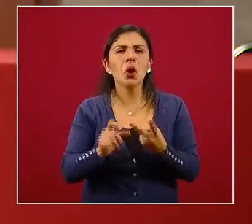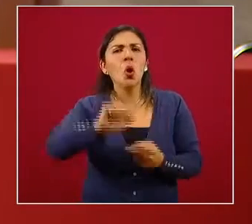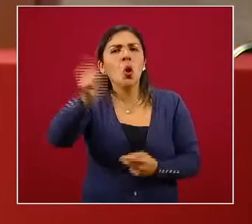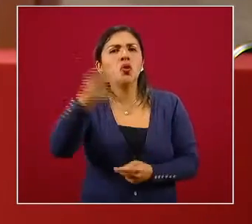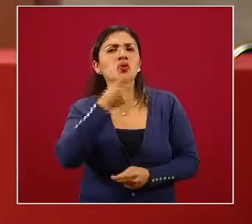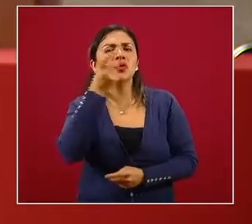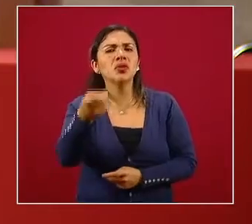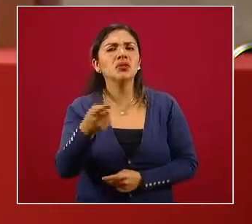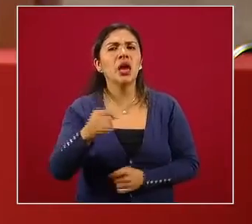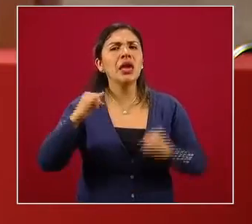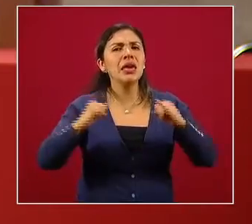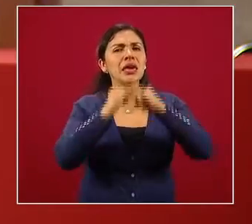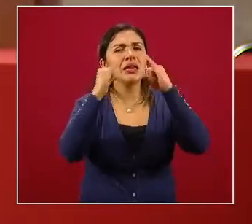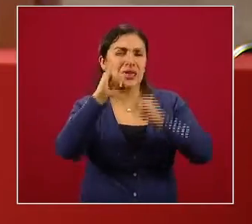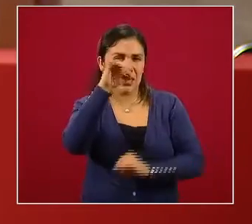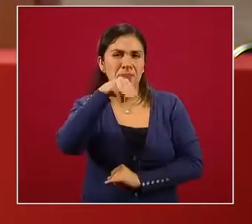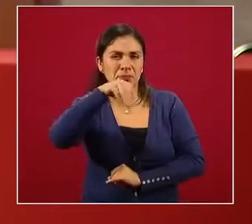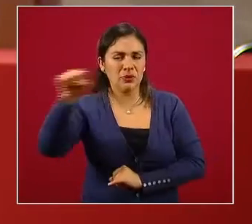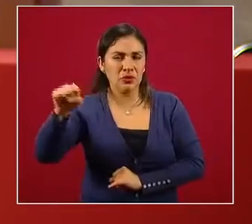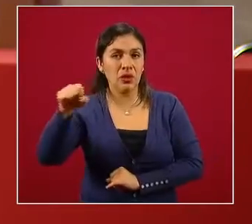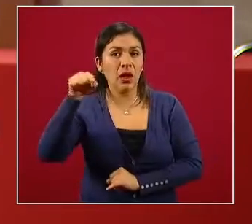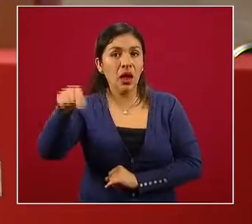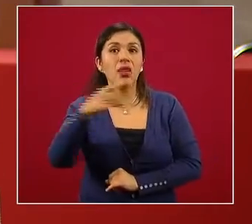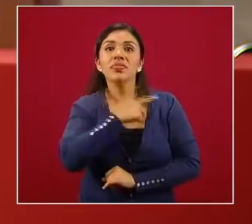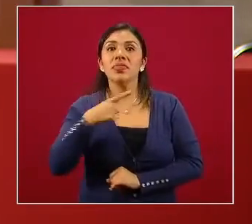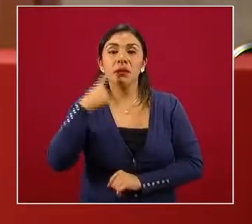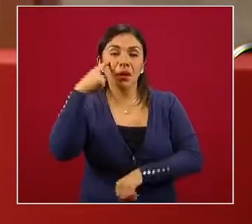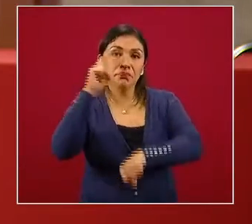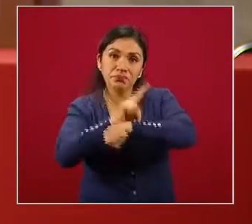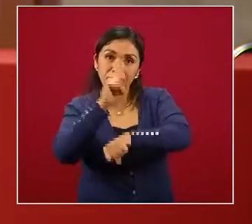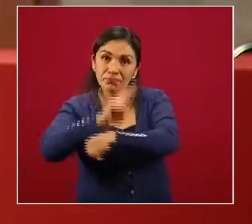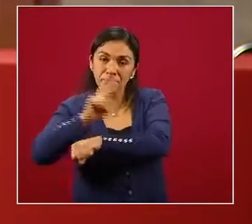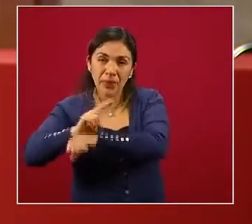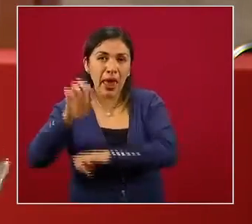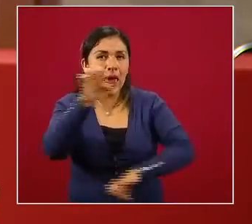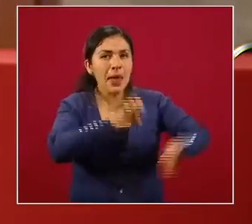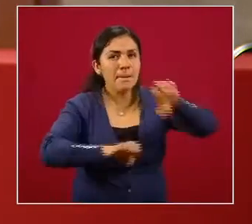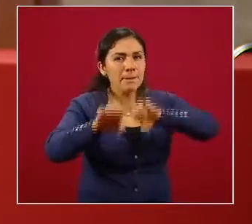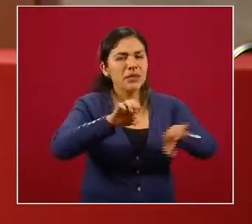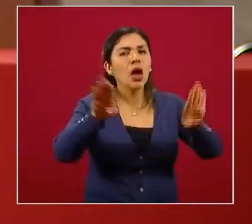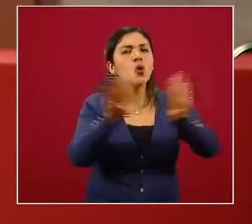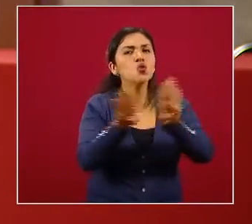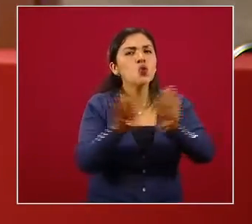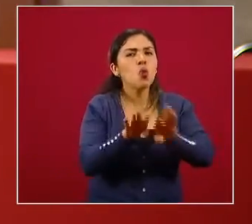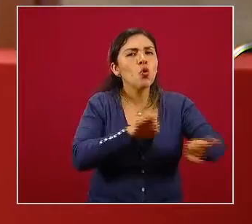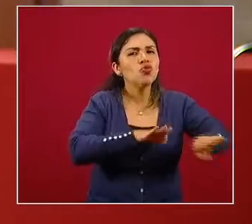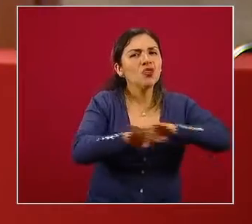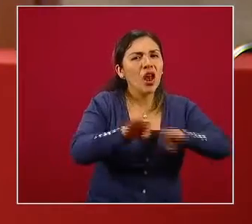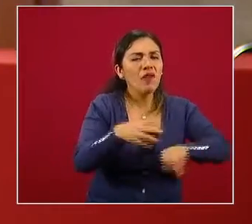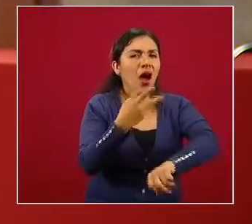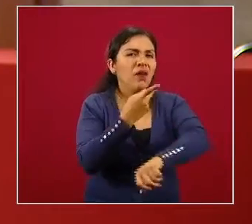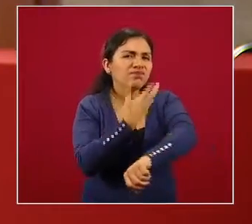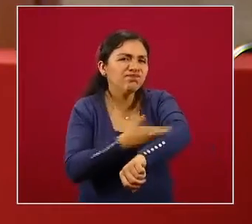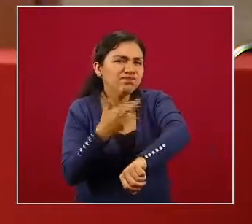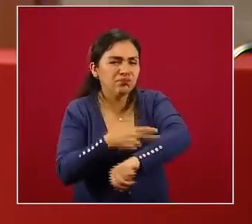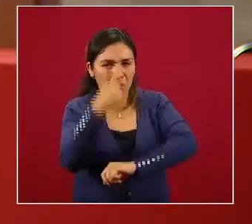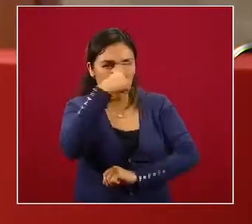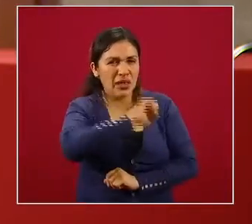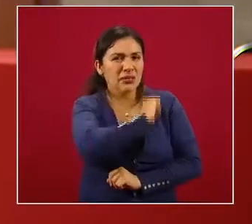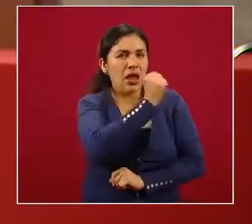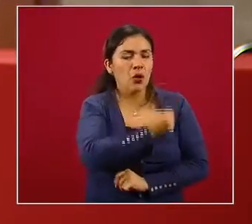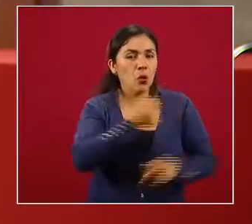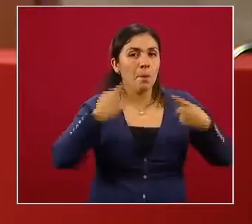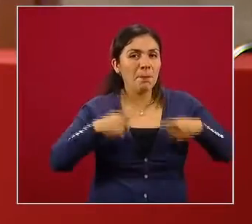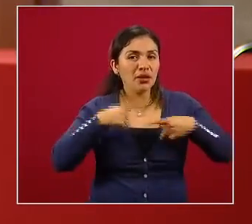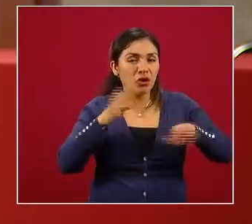que el Instituto Mexicano del Seguro Social va a ser el que va a estar vigilando a las empresas cómo hacen sus medidas sanitarias para el regreso de los